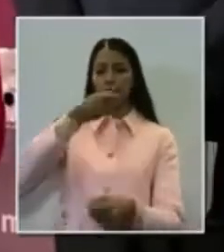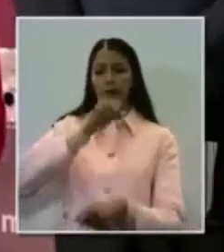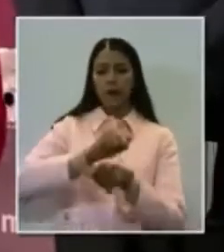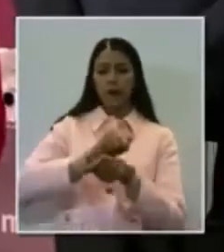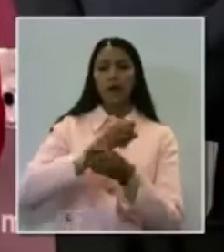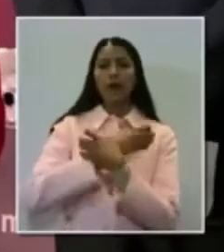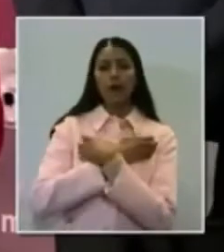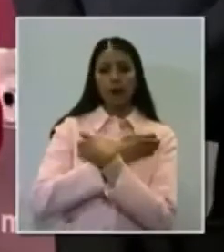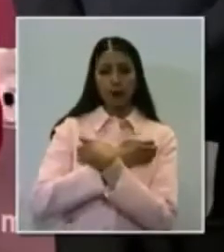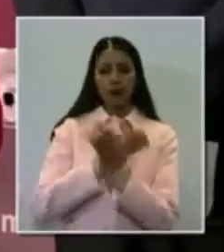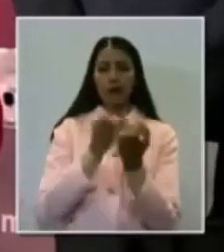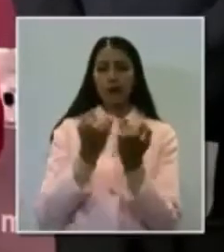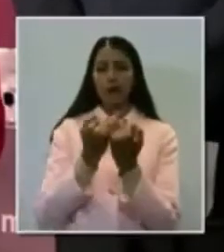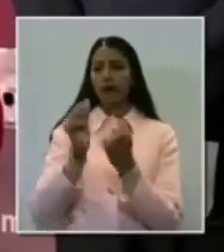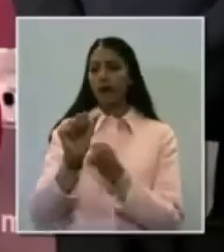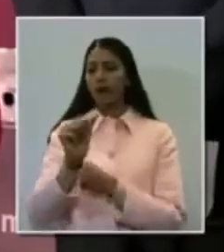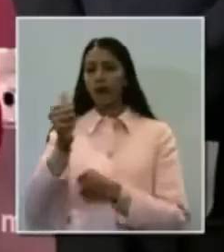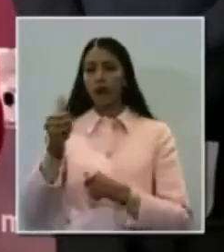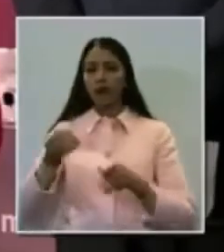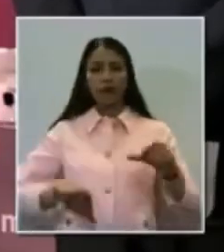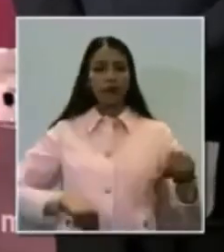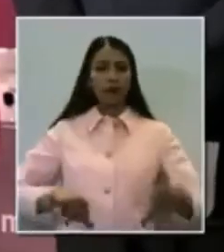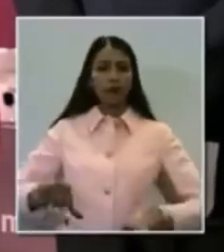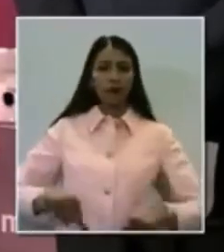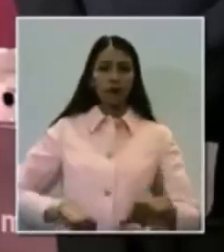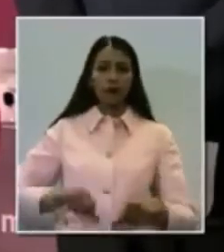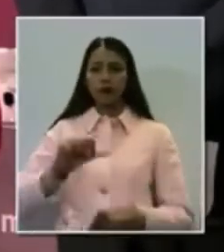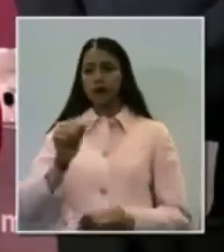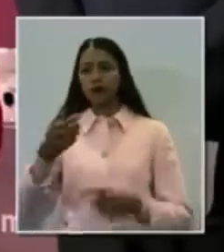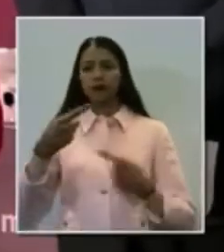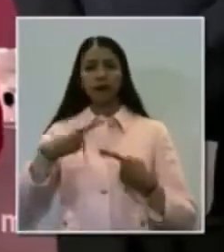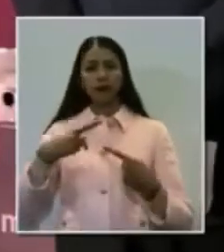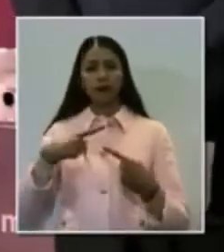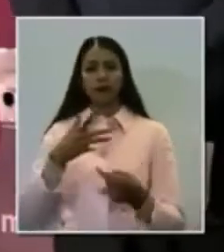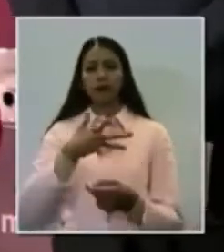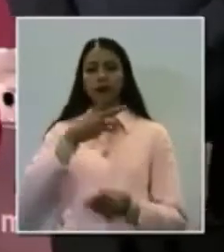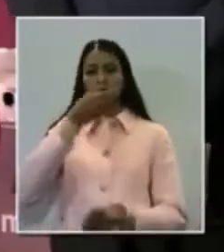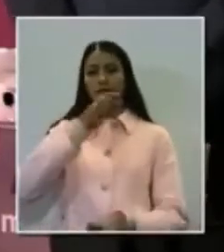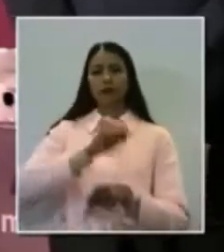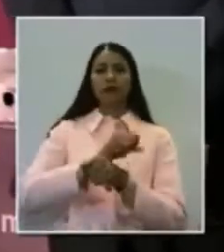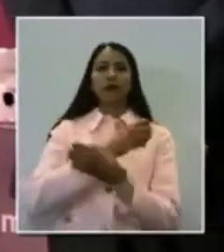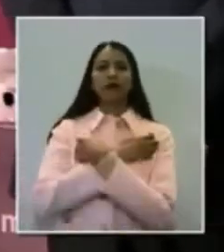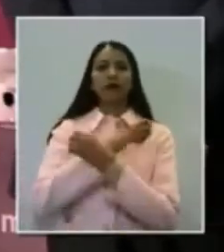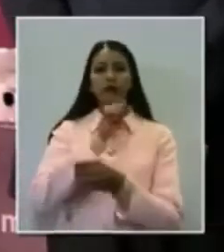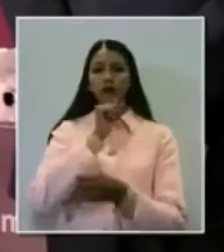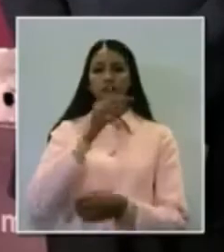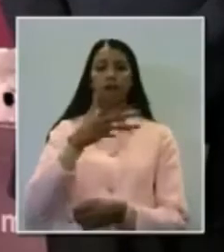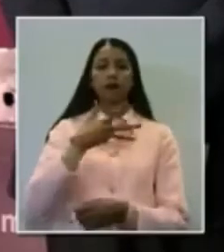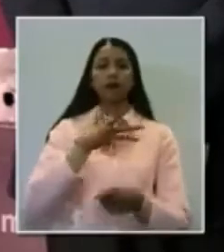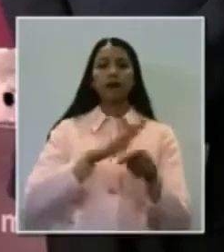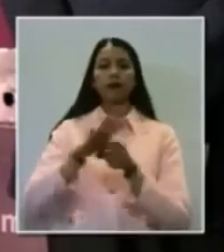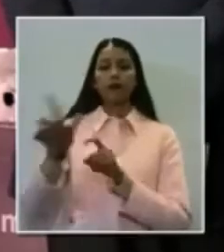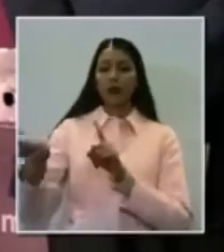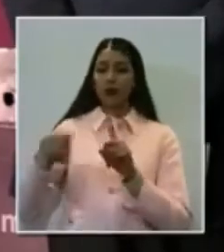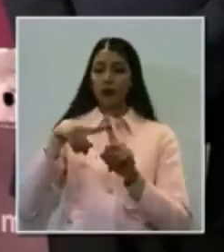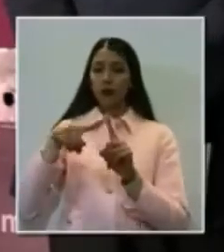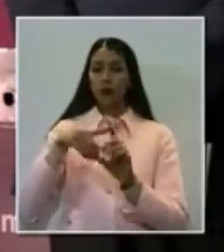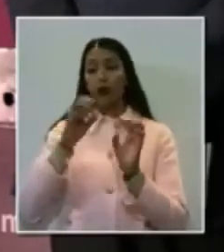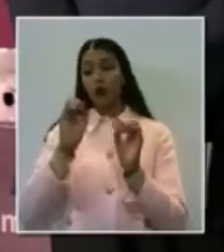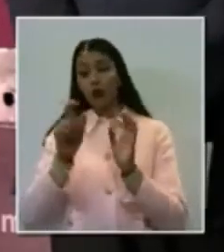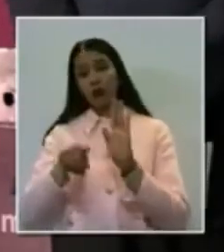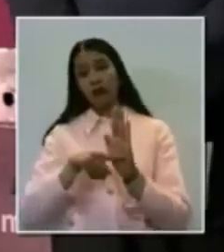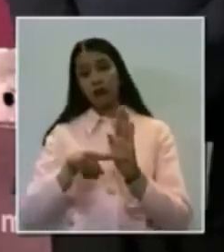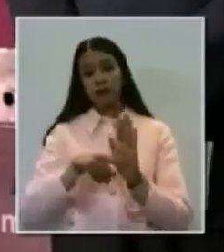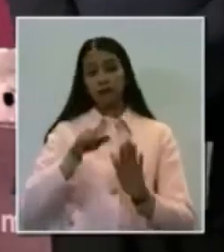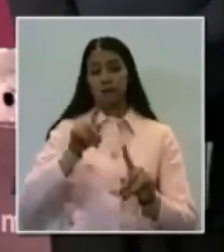Educación y de aquellas actividades que otros que integran también la Secretaría de Educación tiene un impacto positivo o negativo.